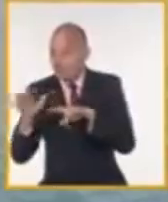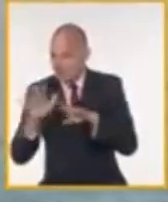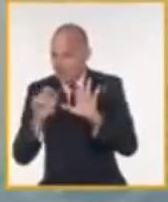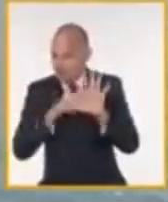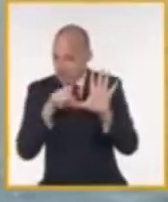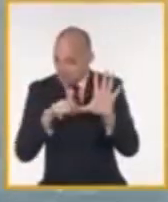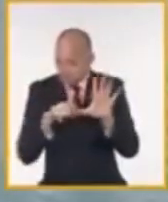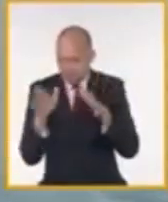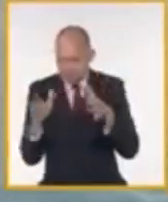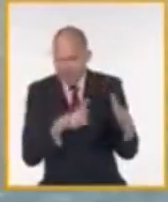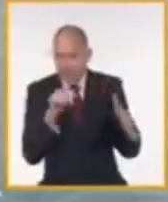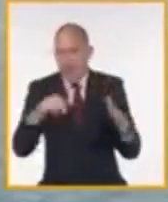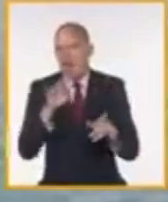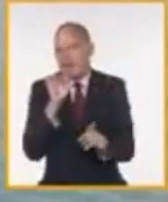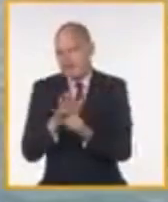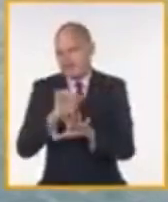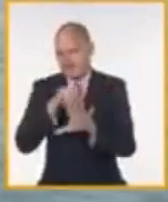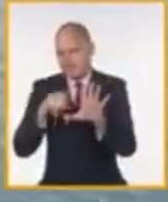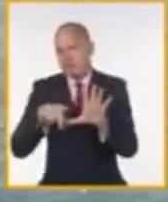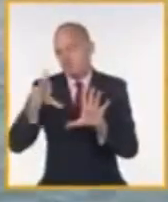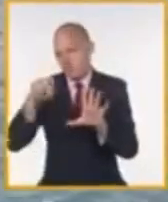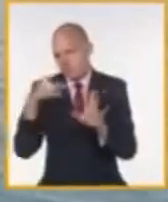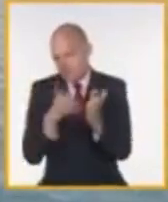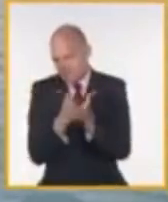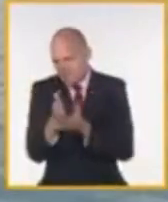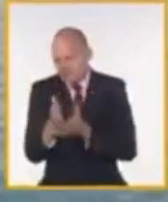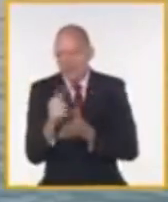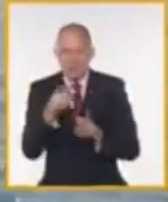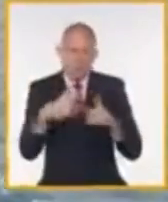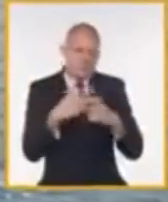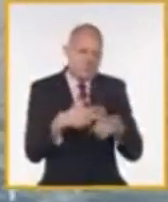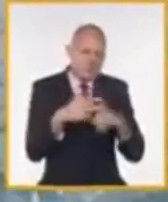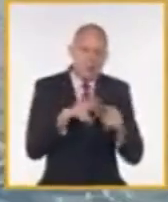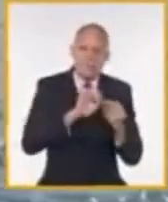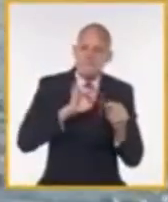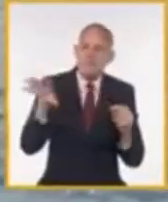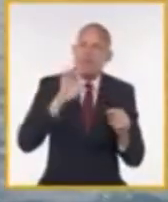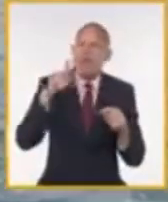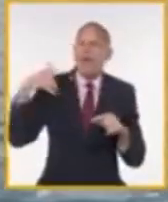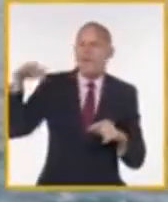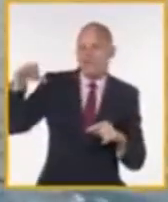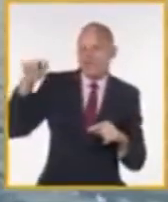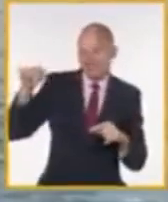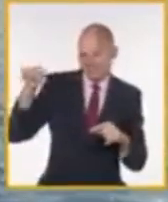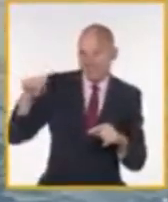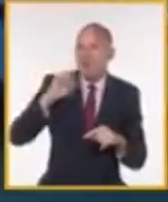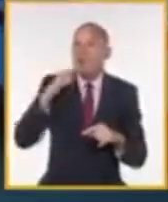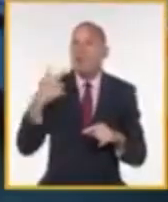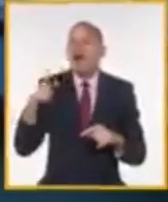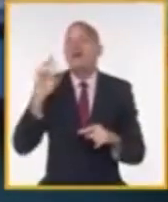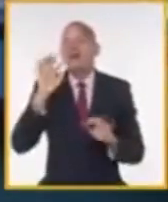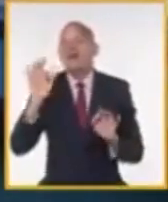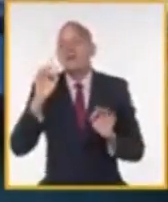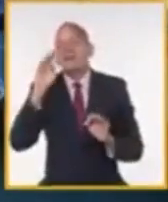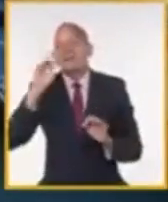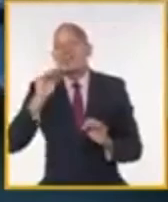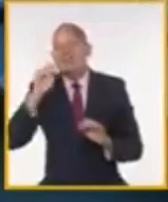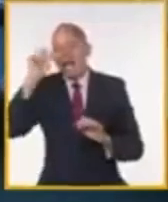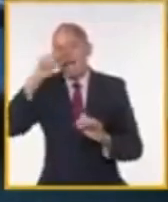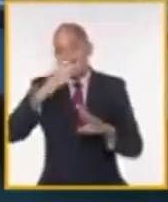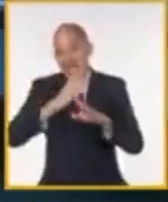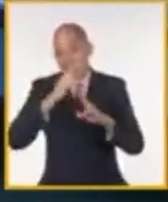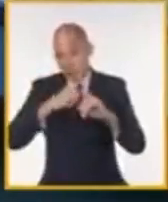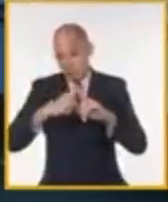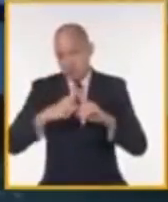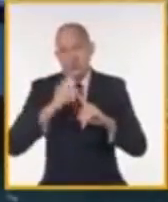ejecución para las empresas La Coloma, Santa Cruz del Sur y una para Flow Golfo en la Isla de la Juventud. La unidad empresarial de